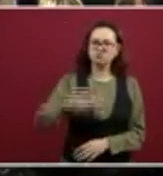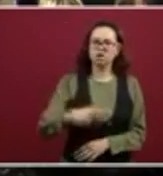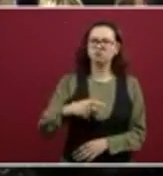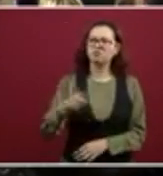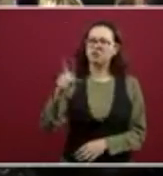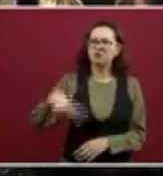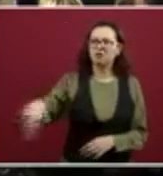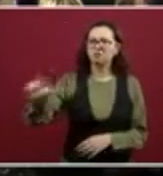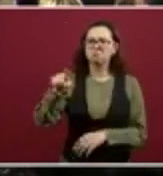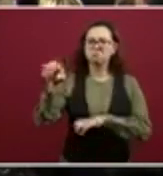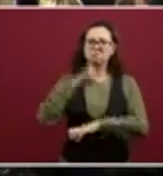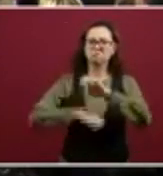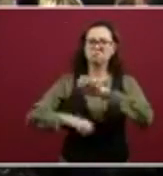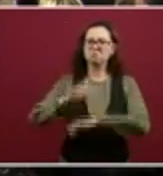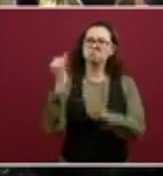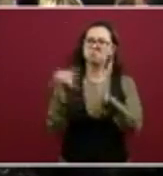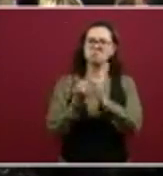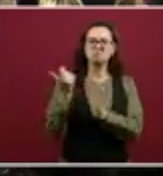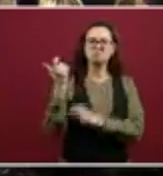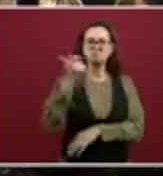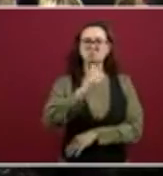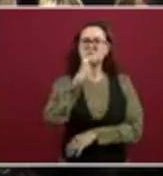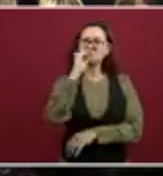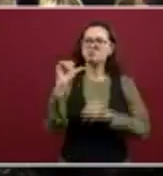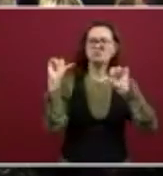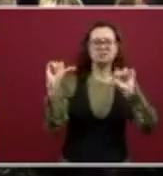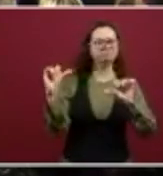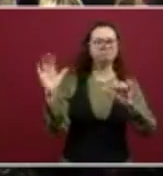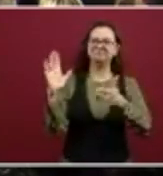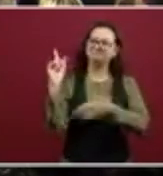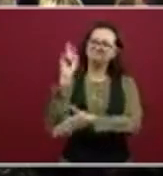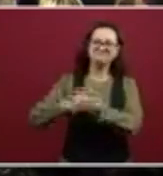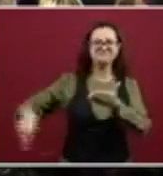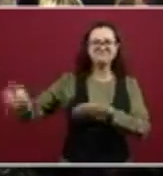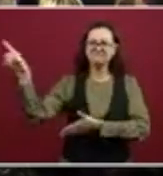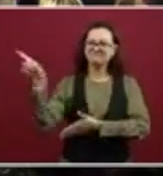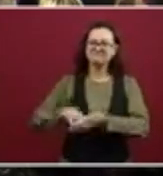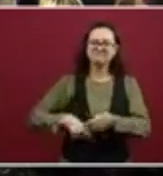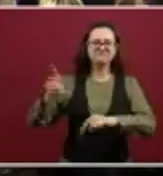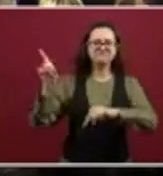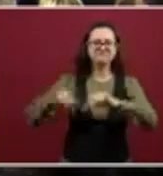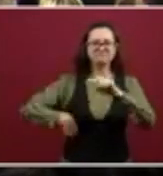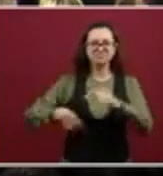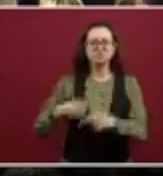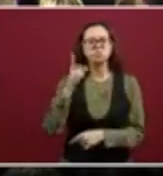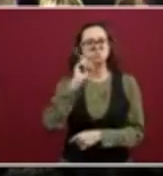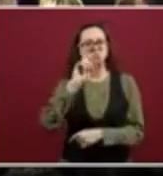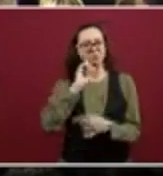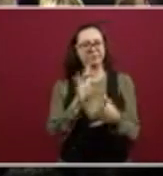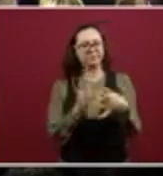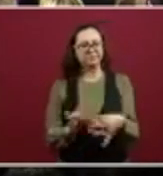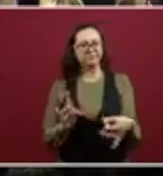condonaciones. Ella lo va a fundar y argumentar.